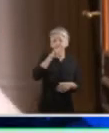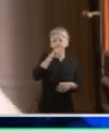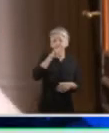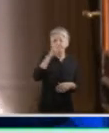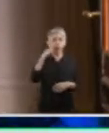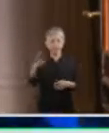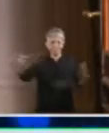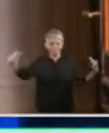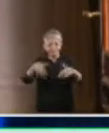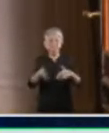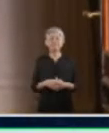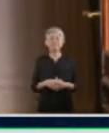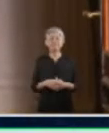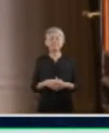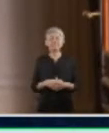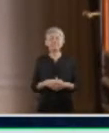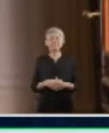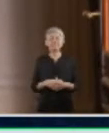República Argentina.